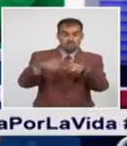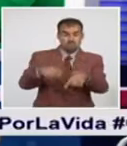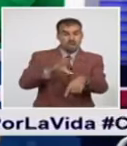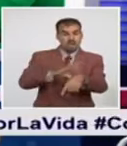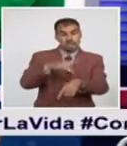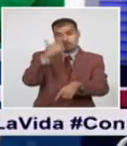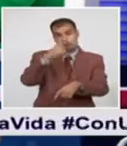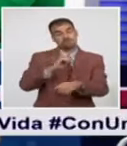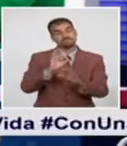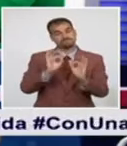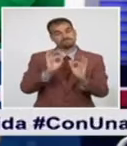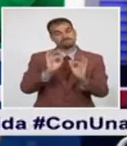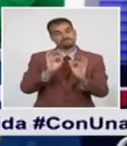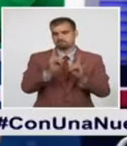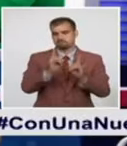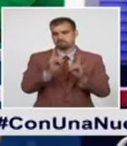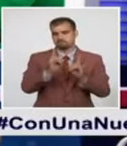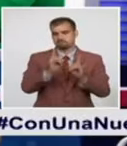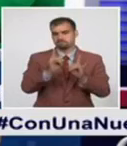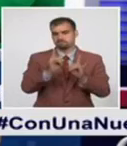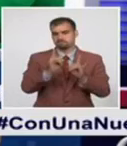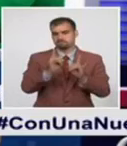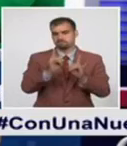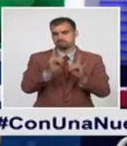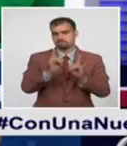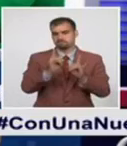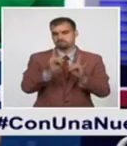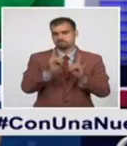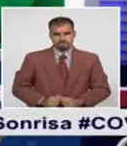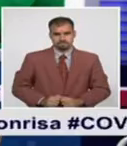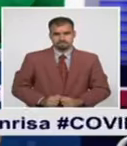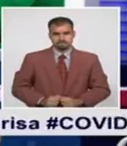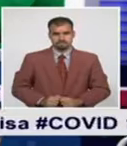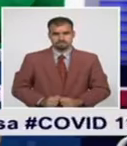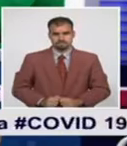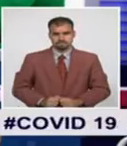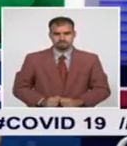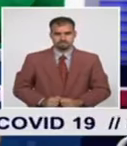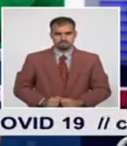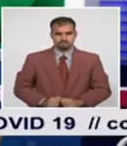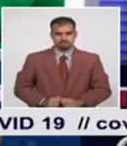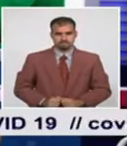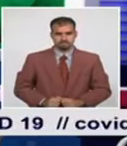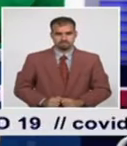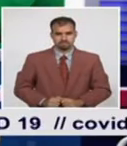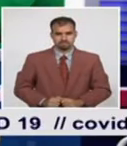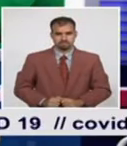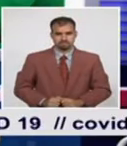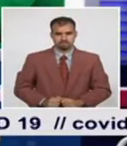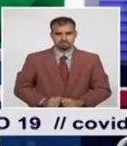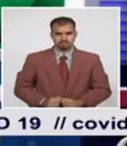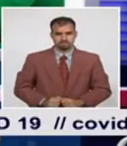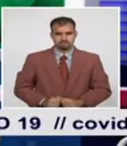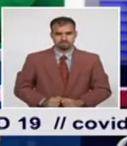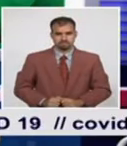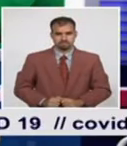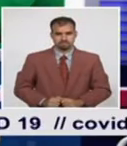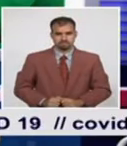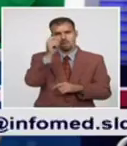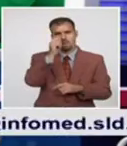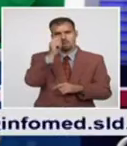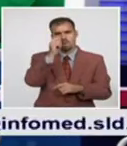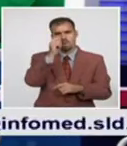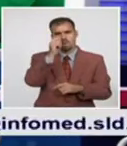presentaba, pues el pronóstico no era bueno. Fallece un paciente de 83 años de la